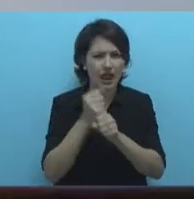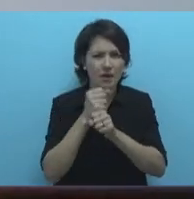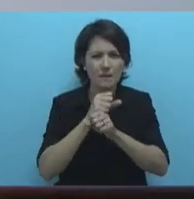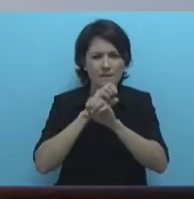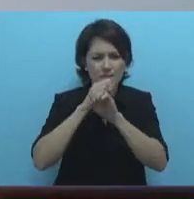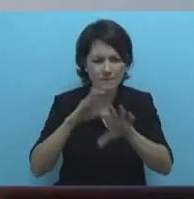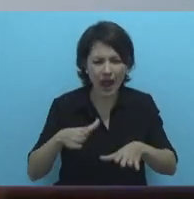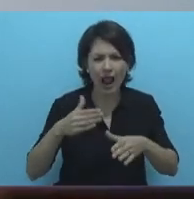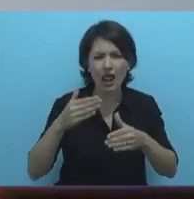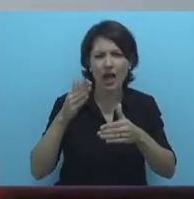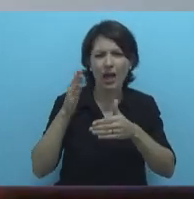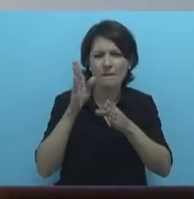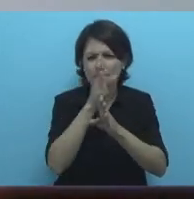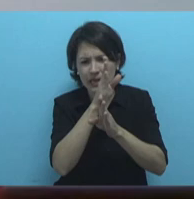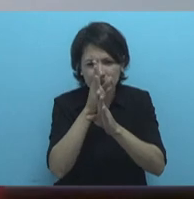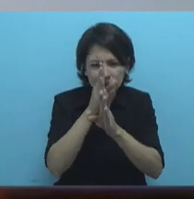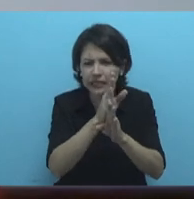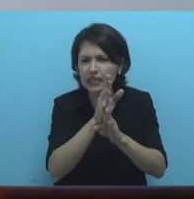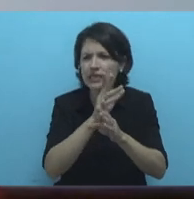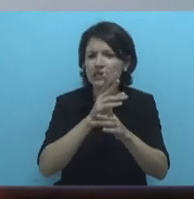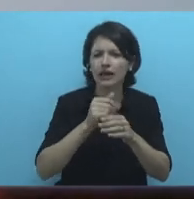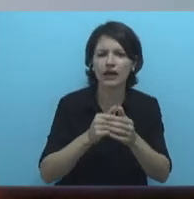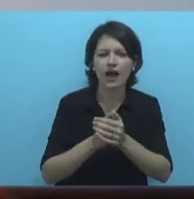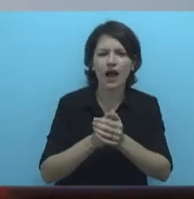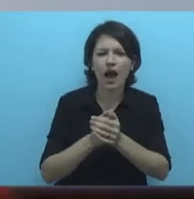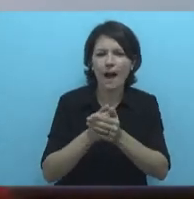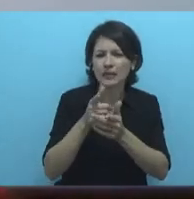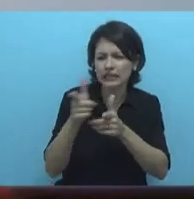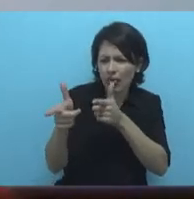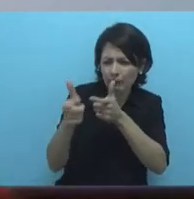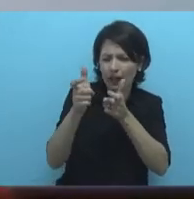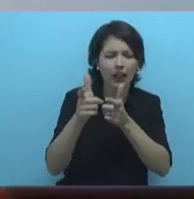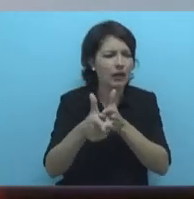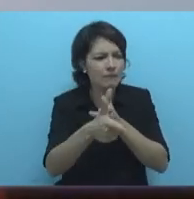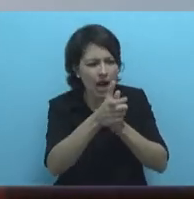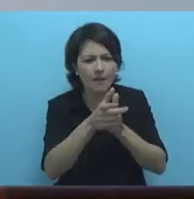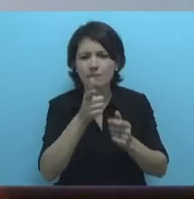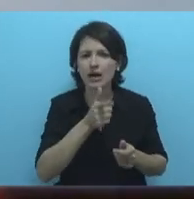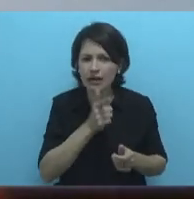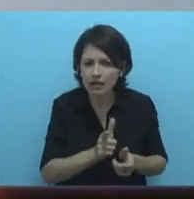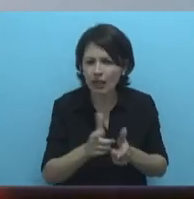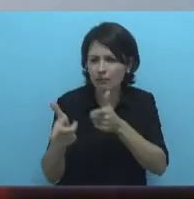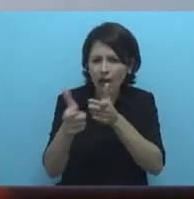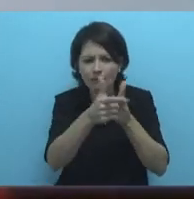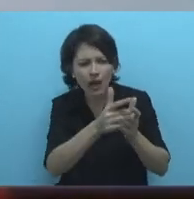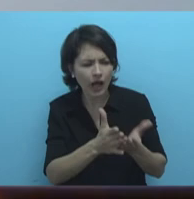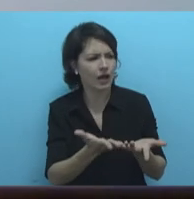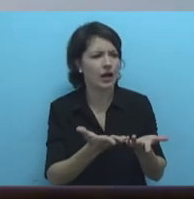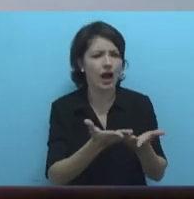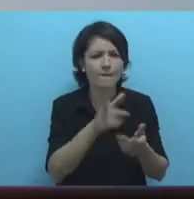de la cuarentena salem y me atrevo a decir a cazar a cazar casi brutalmente mientras esto